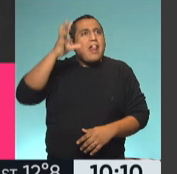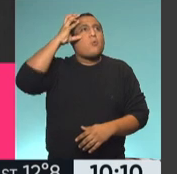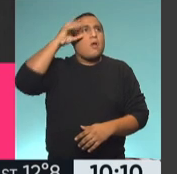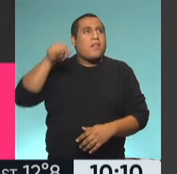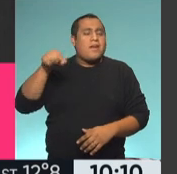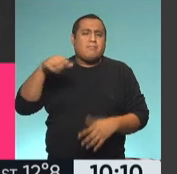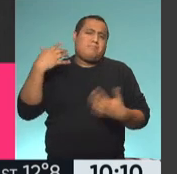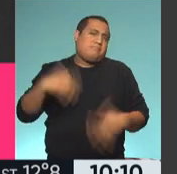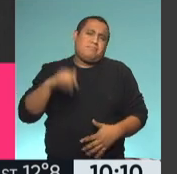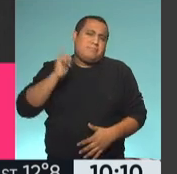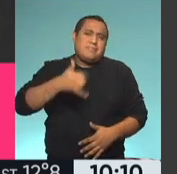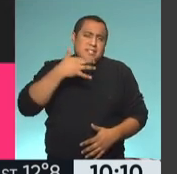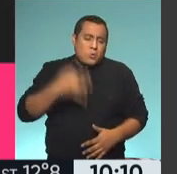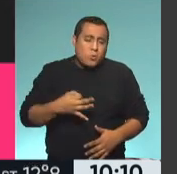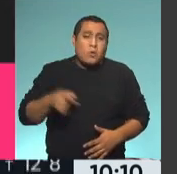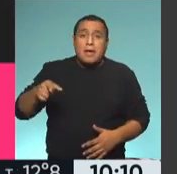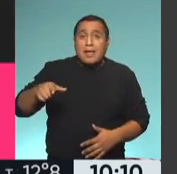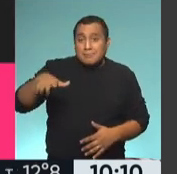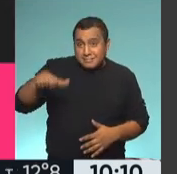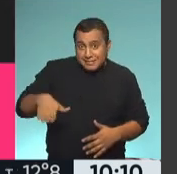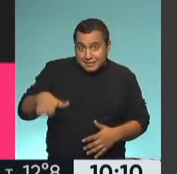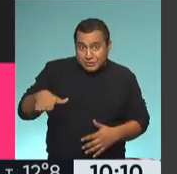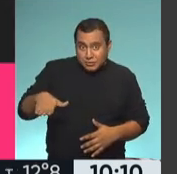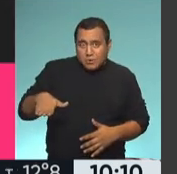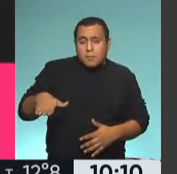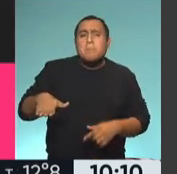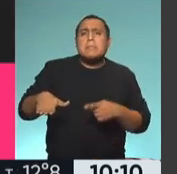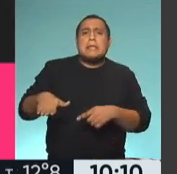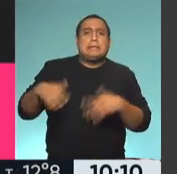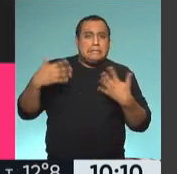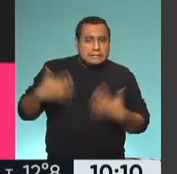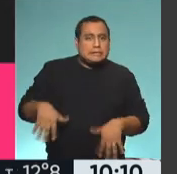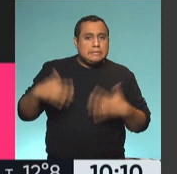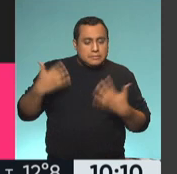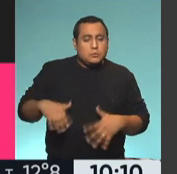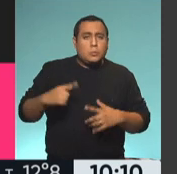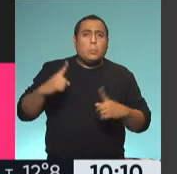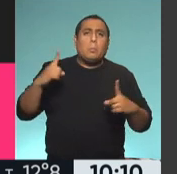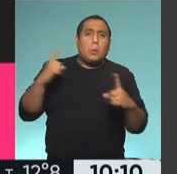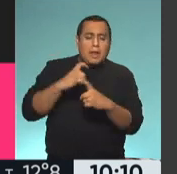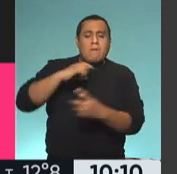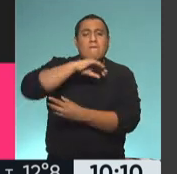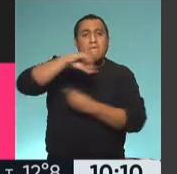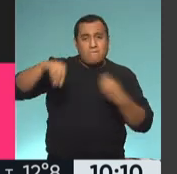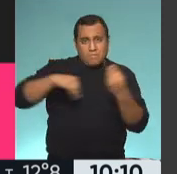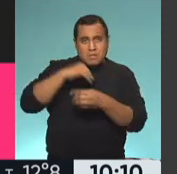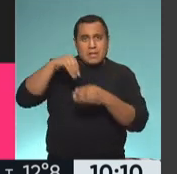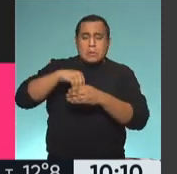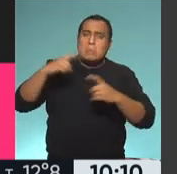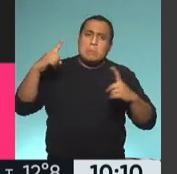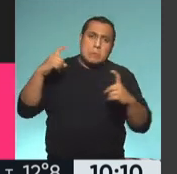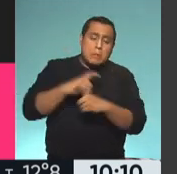La infancia de Carlitos estuvo marcada por un grave problema familiar.